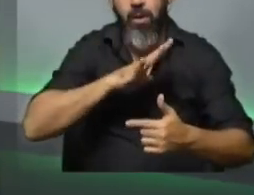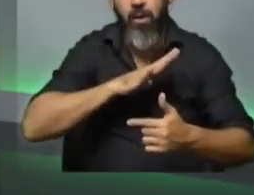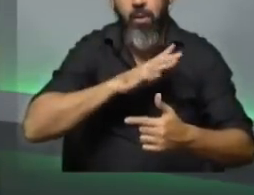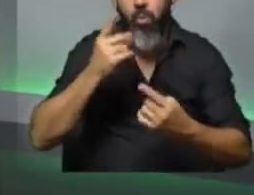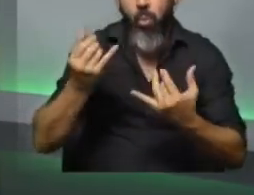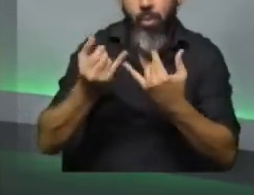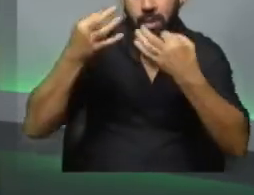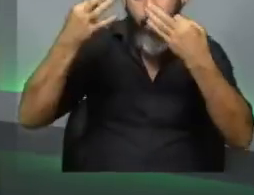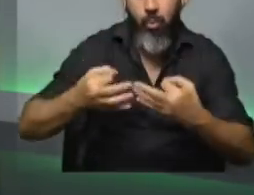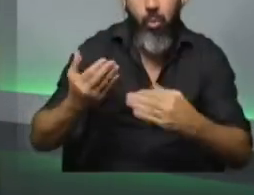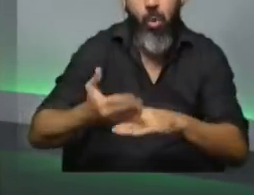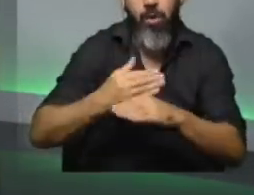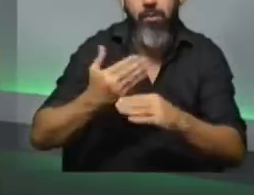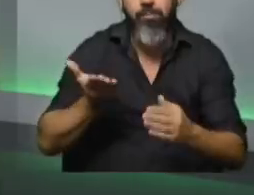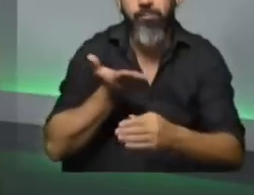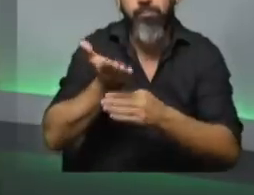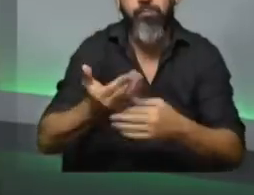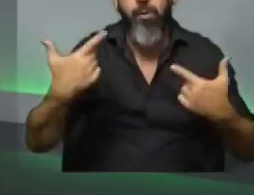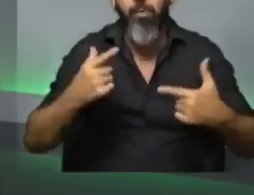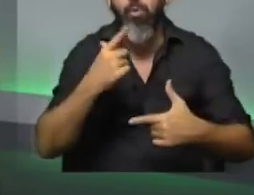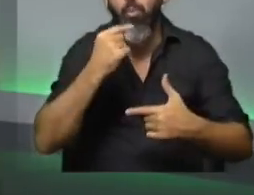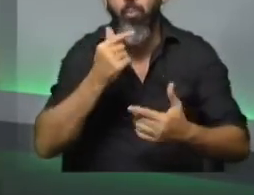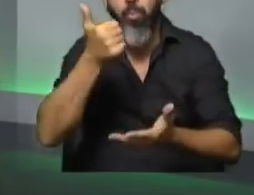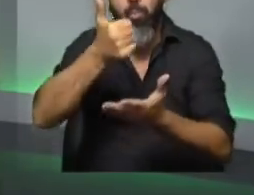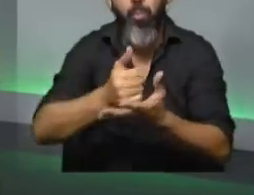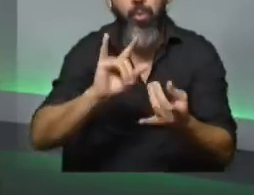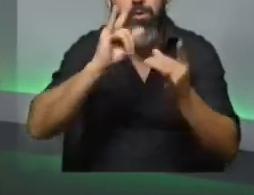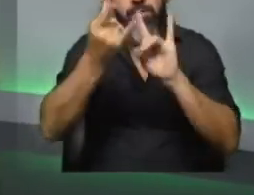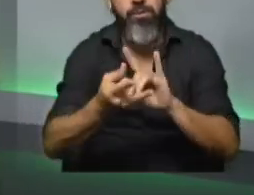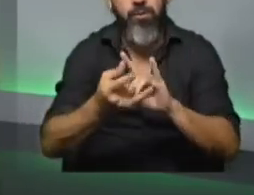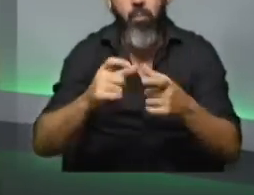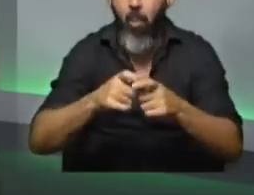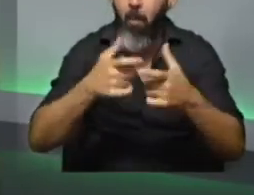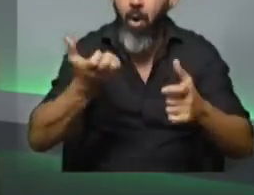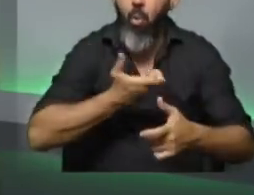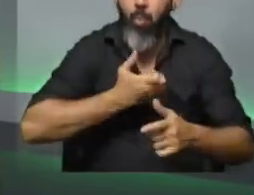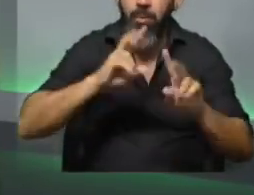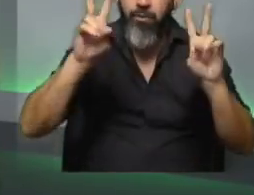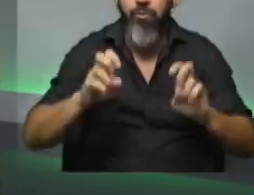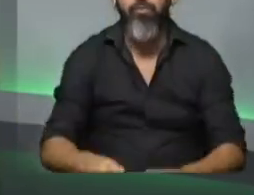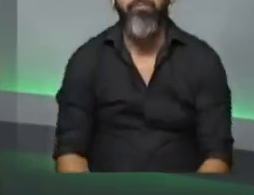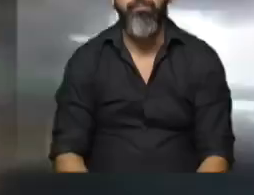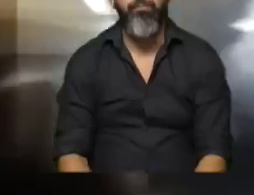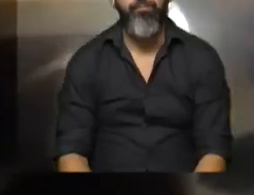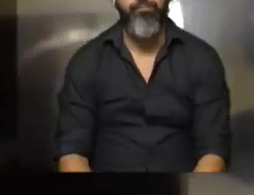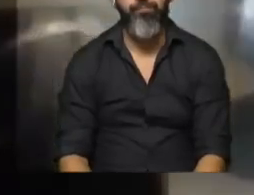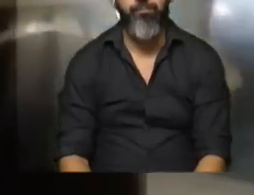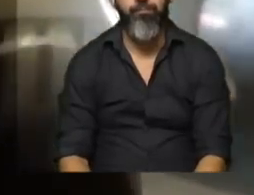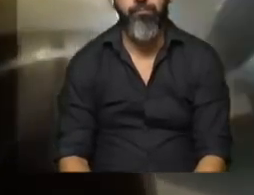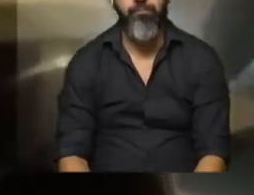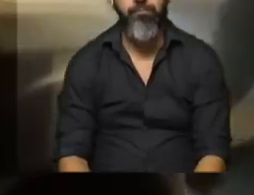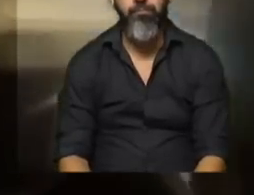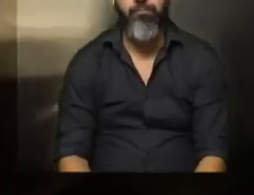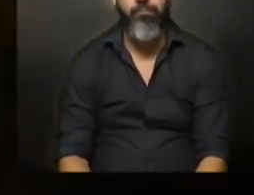días antes de una nueva interpelación al ministro de un interior Luis Alberto Heber por el aumento justamente de los homicidios según